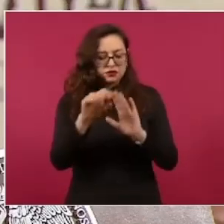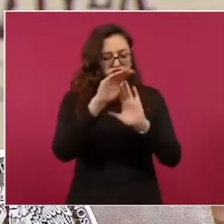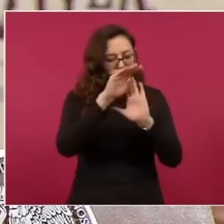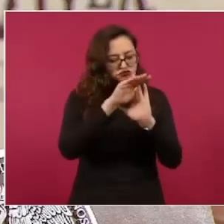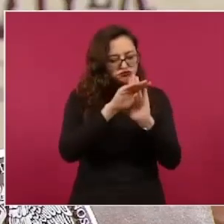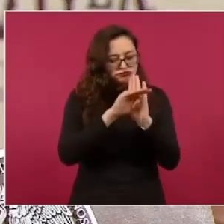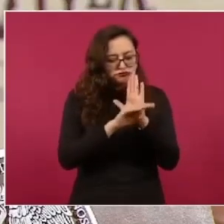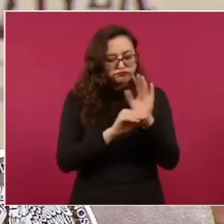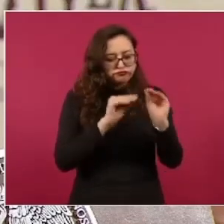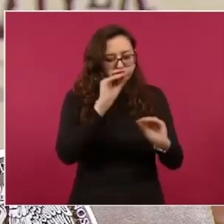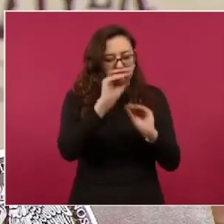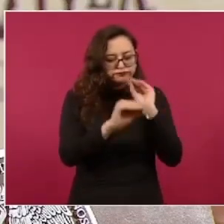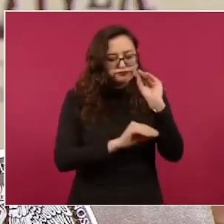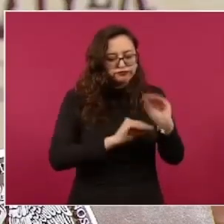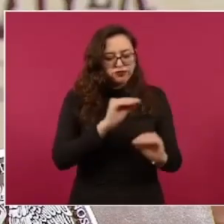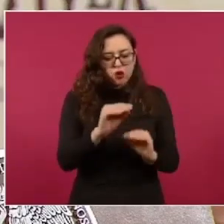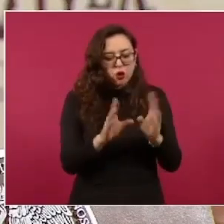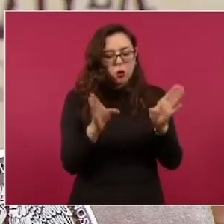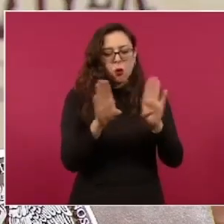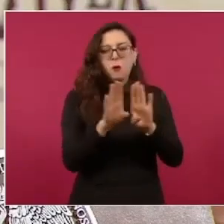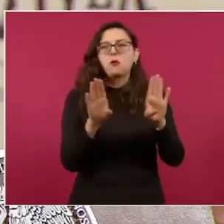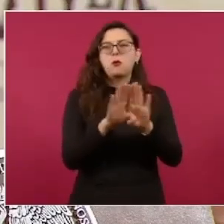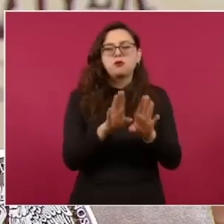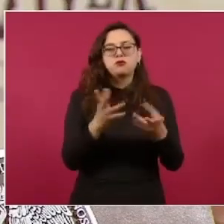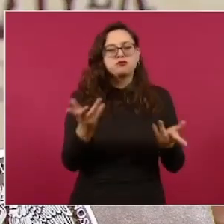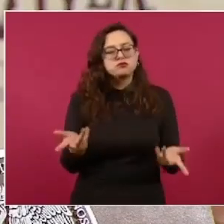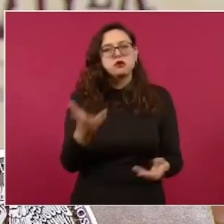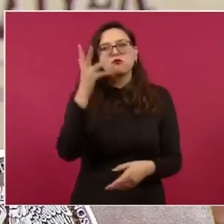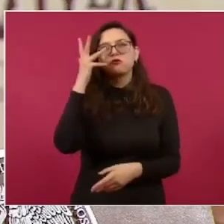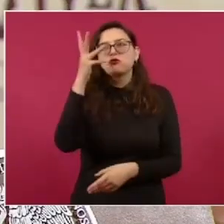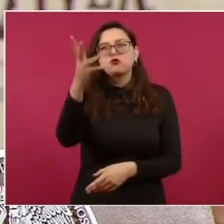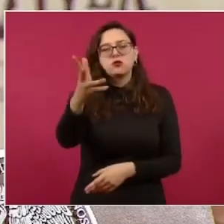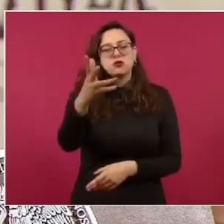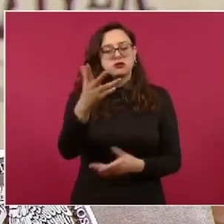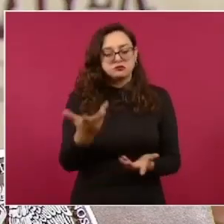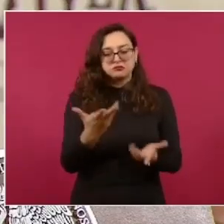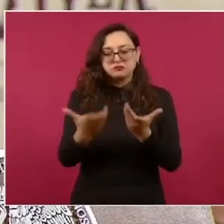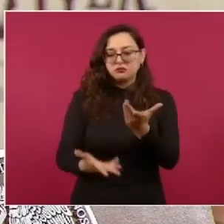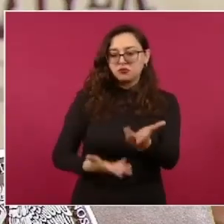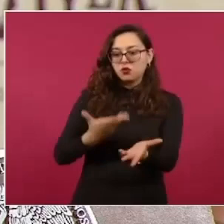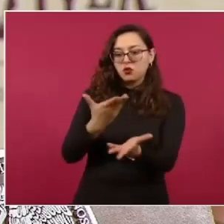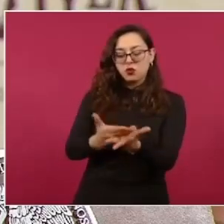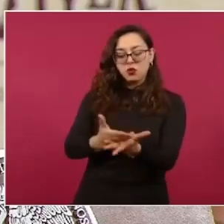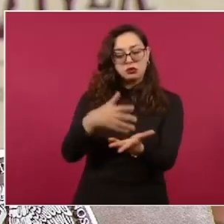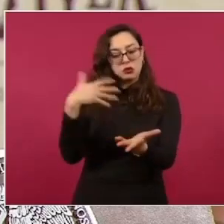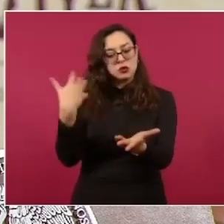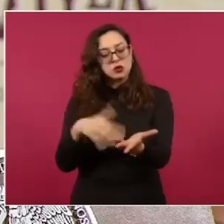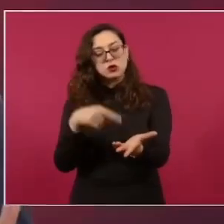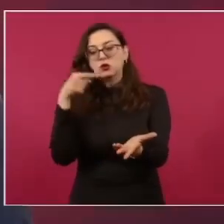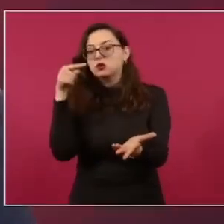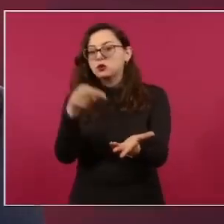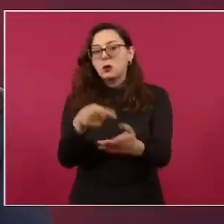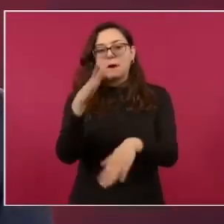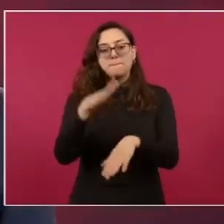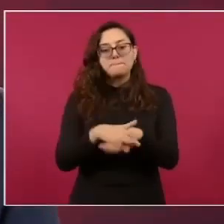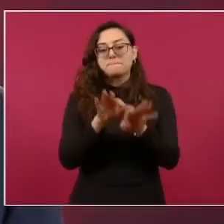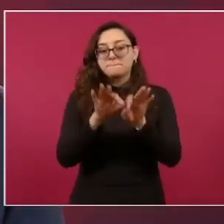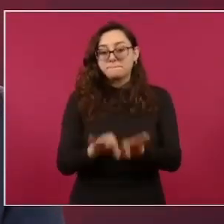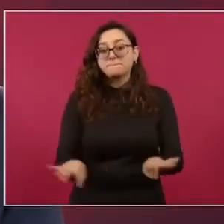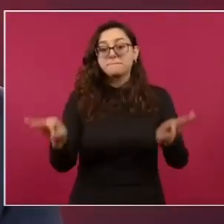la consolidación del instituto. Su propuesta presenta la aportación